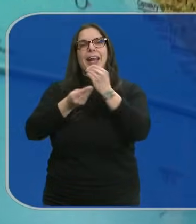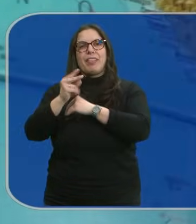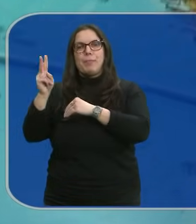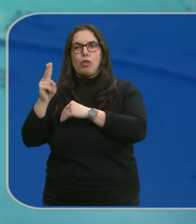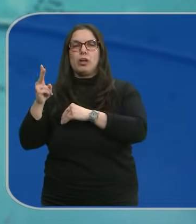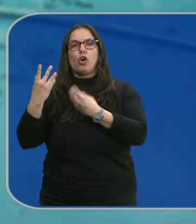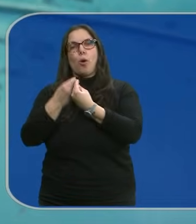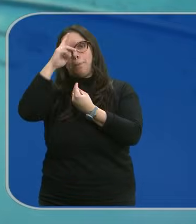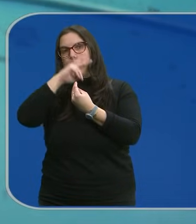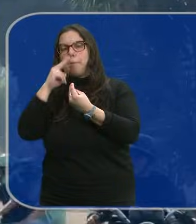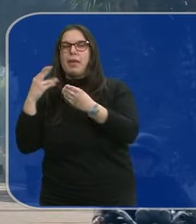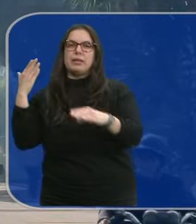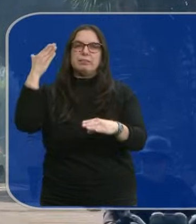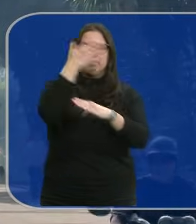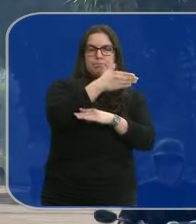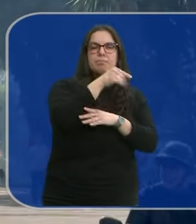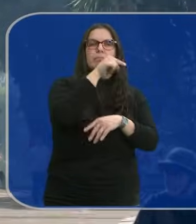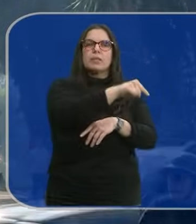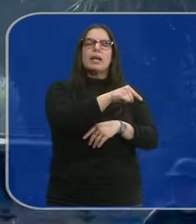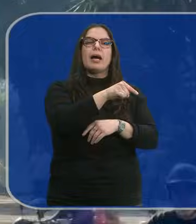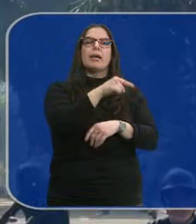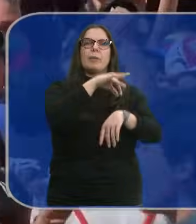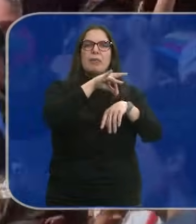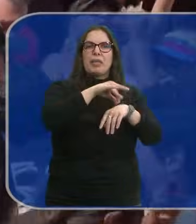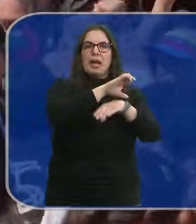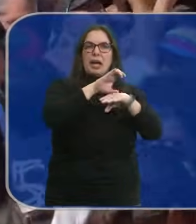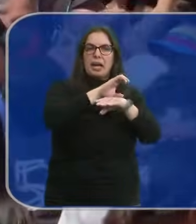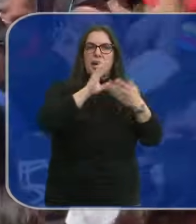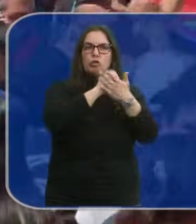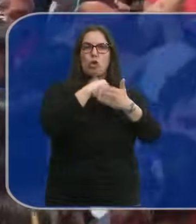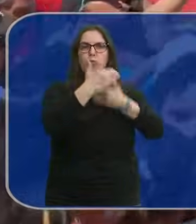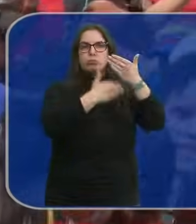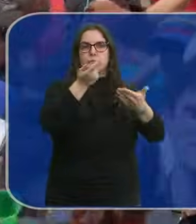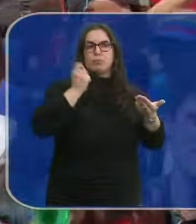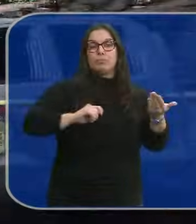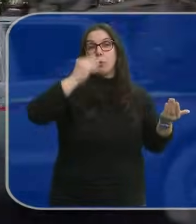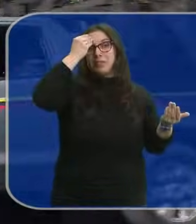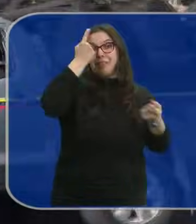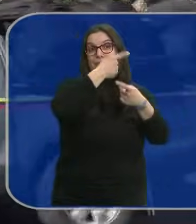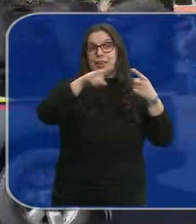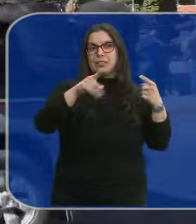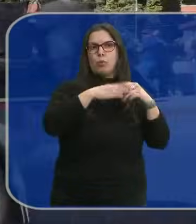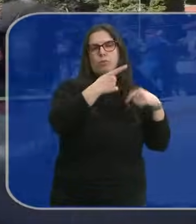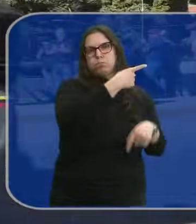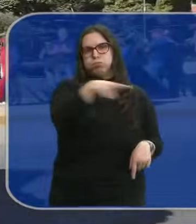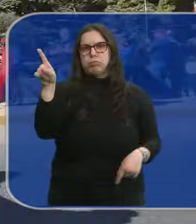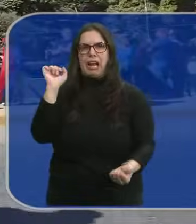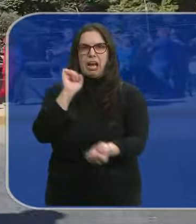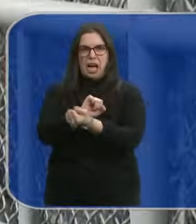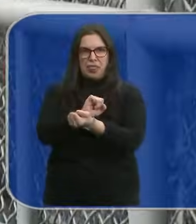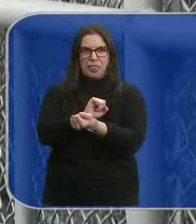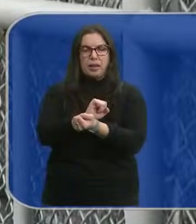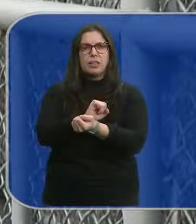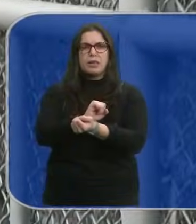Venezuela. Allí estudió medicina ginecobstetra y desarrolló su carrera, pero el pensar diferente le llevó a Tocorón, una de las cárceles